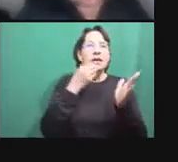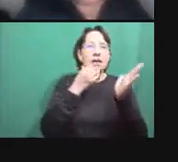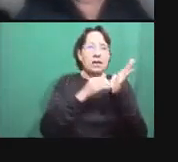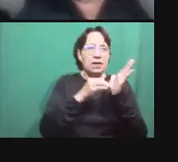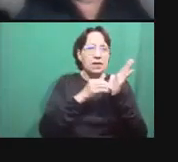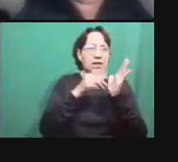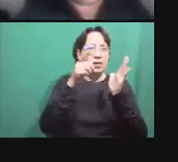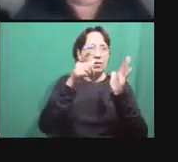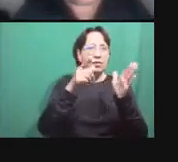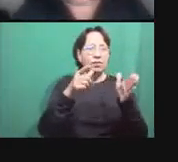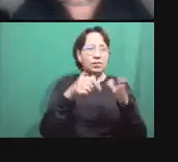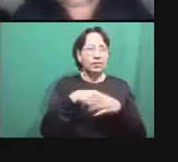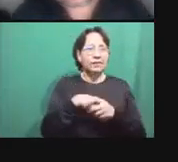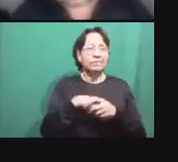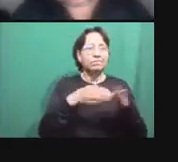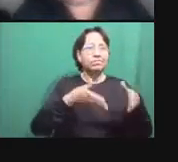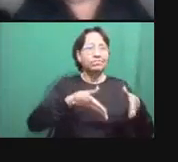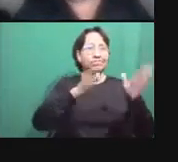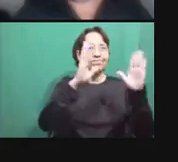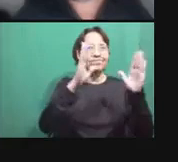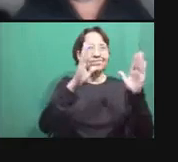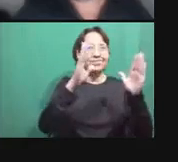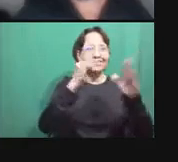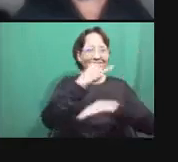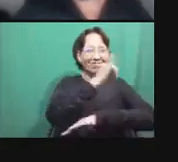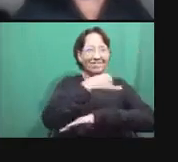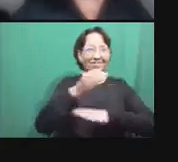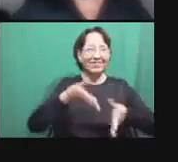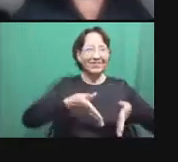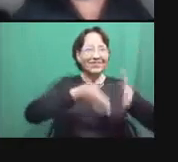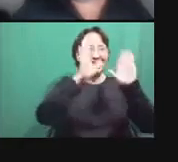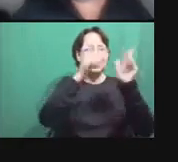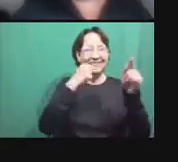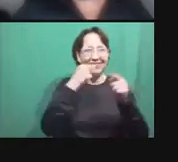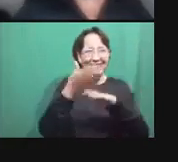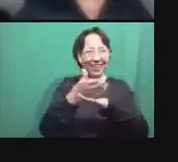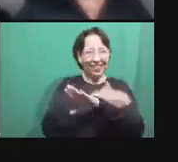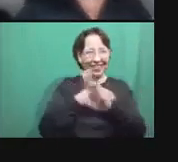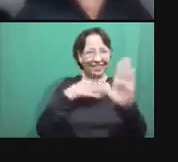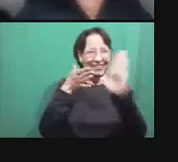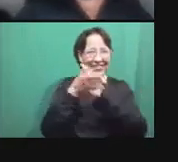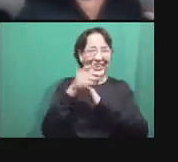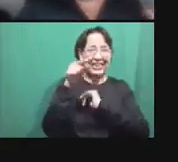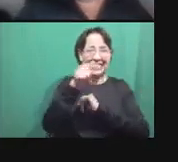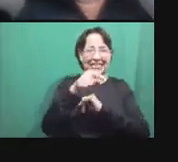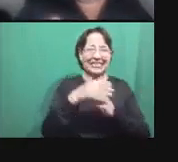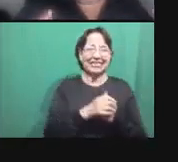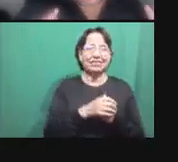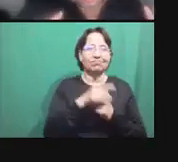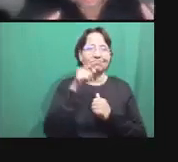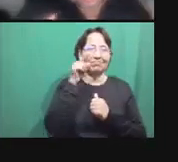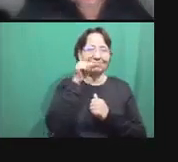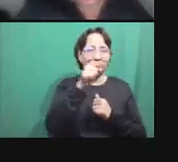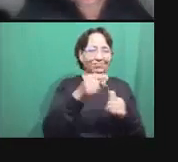palimpsesto arquitectónico y que les hablaba al inicio, dado que este es el intercambio de paradigma que tiene Medellín para